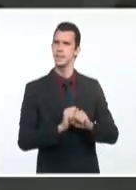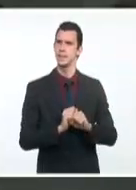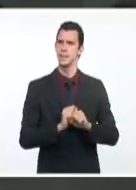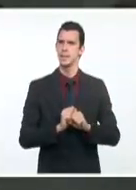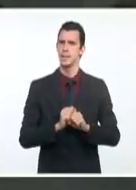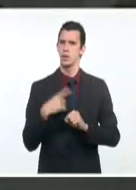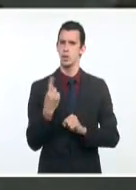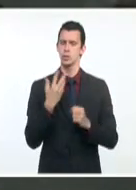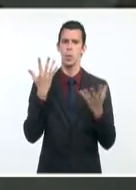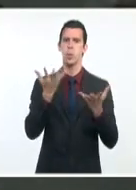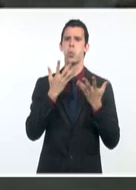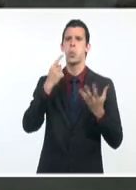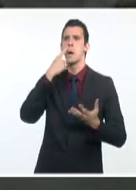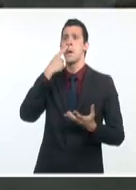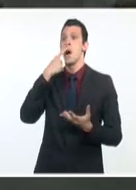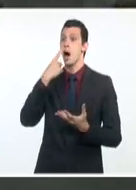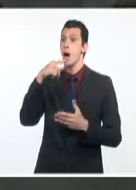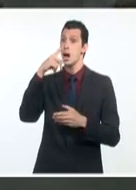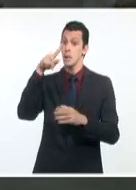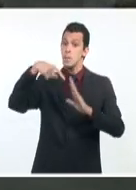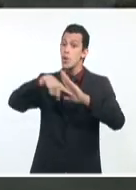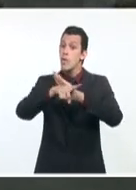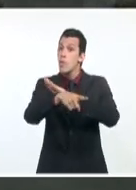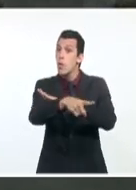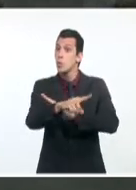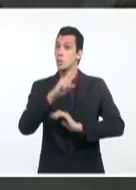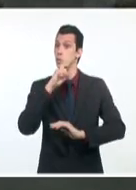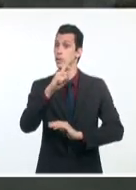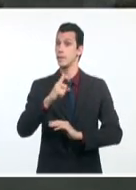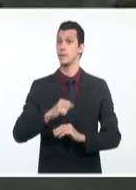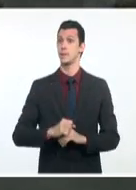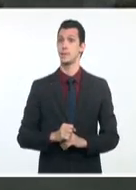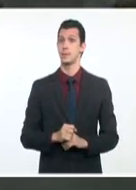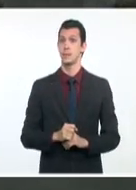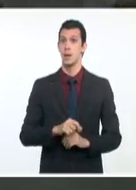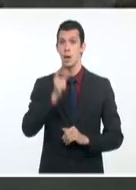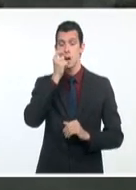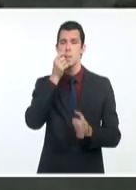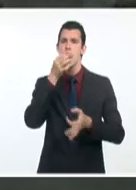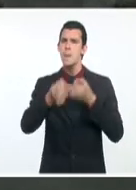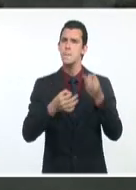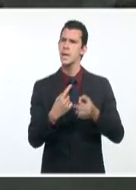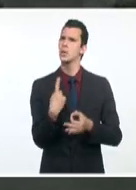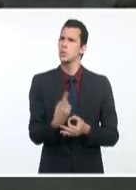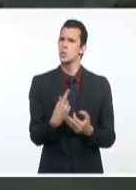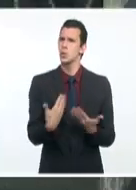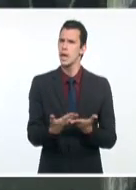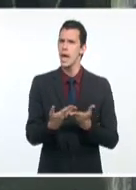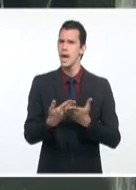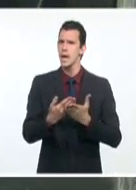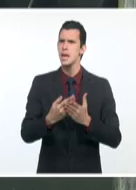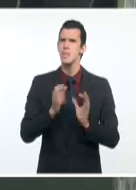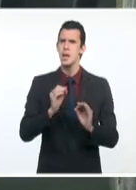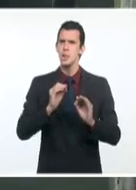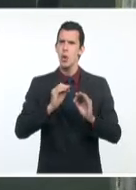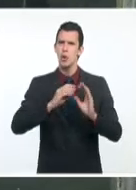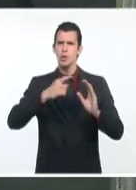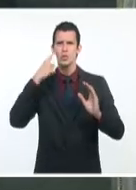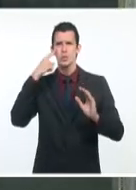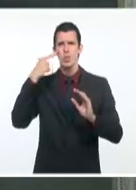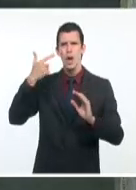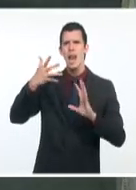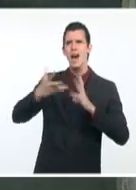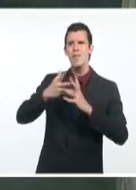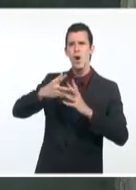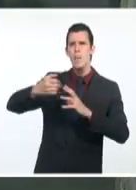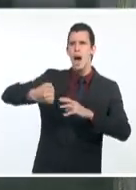hace con barrenación y voladura. Por la geología compleja que tenemos, se limitan los frentes al avance de un solo metro diario. Yo